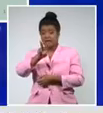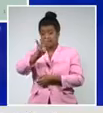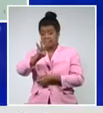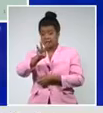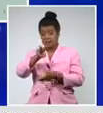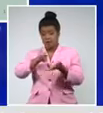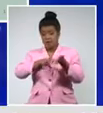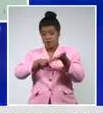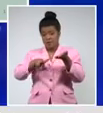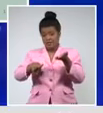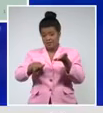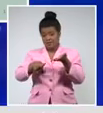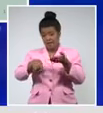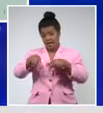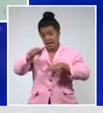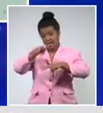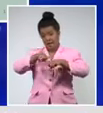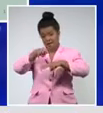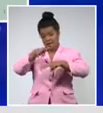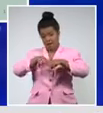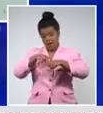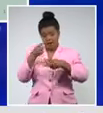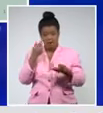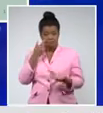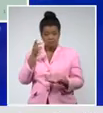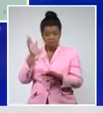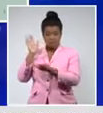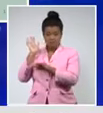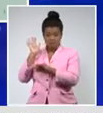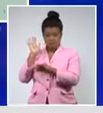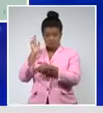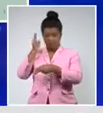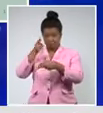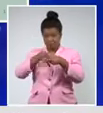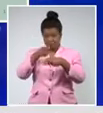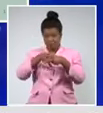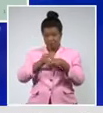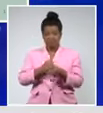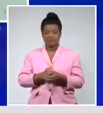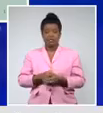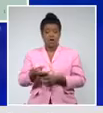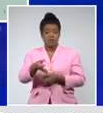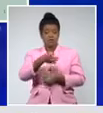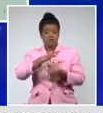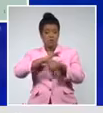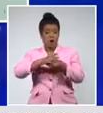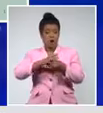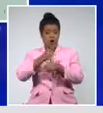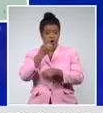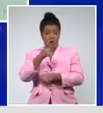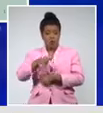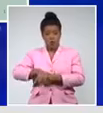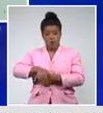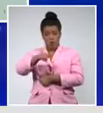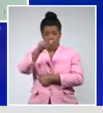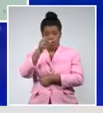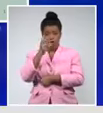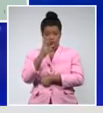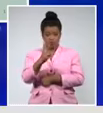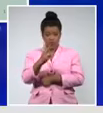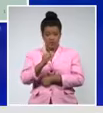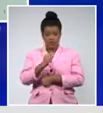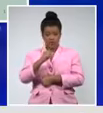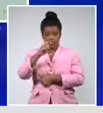Habana, ahí lo tienen en la pantalla, de Arroyo Naranjo 1, de Boyeros 3, de